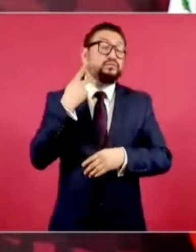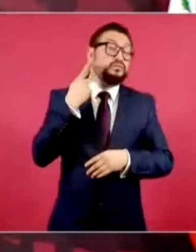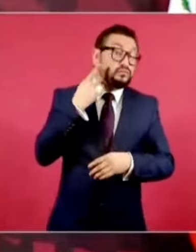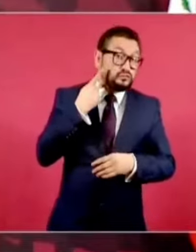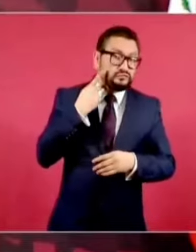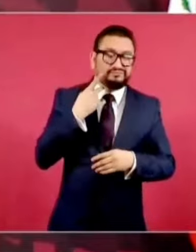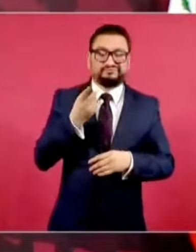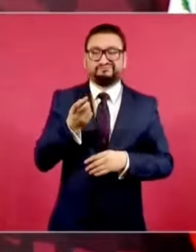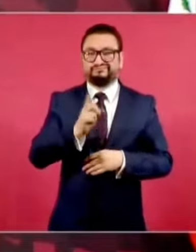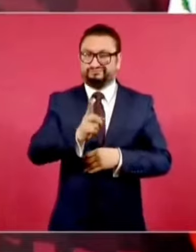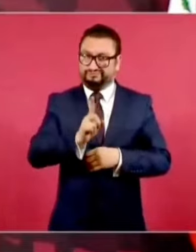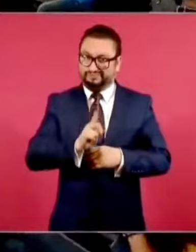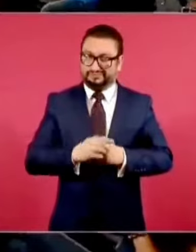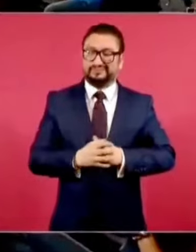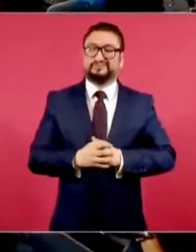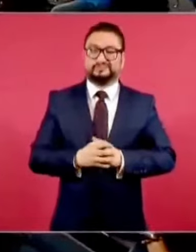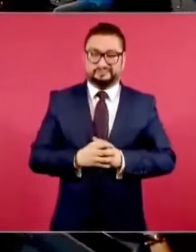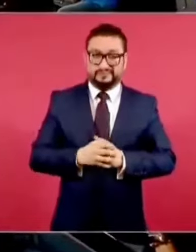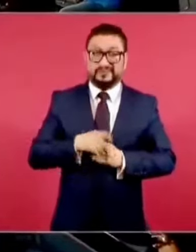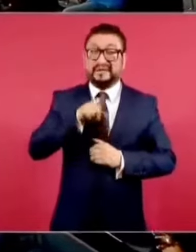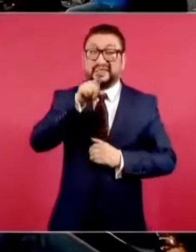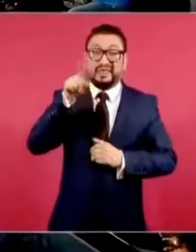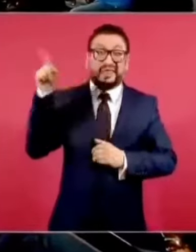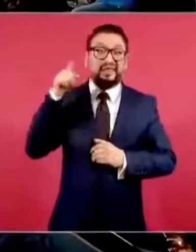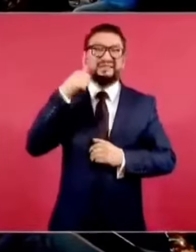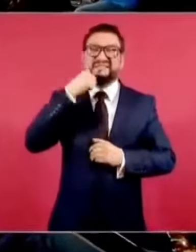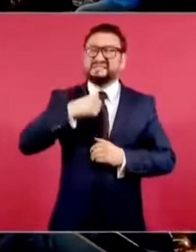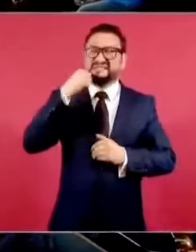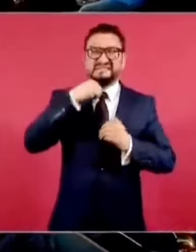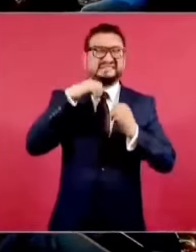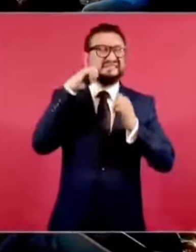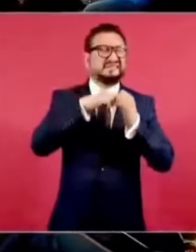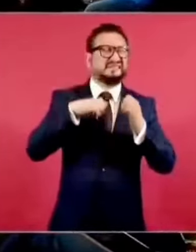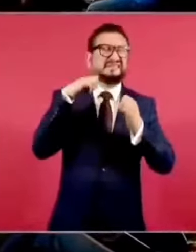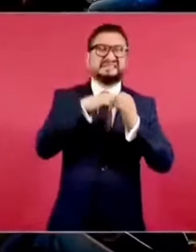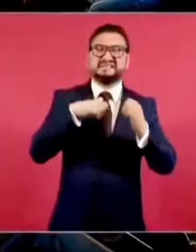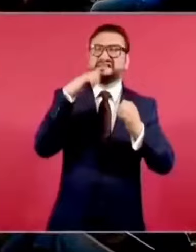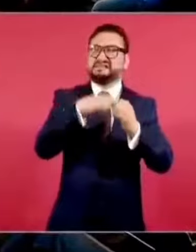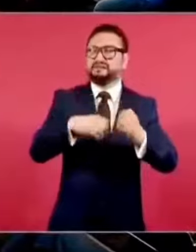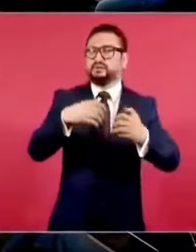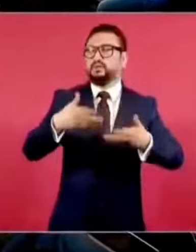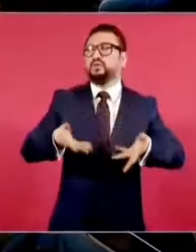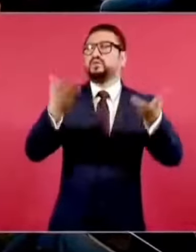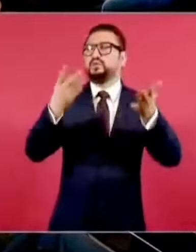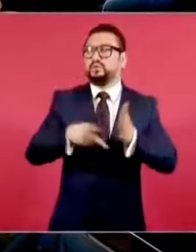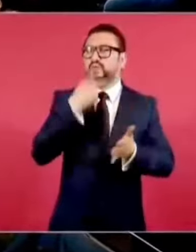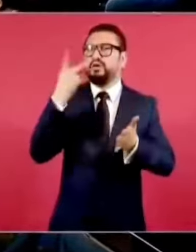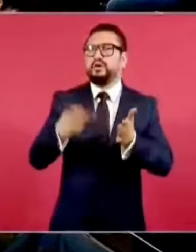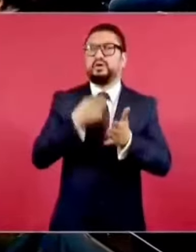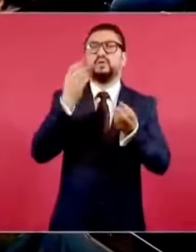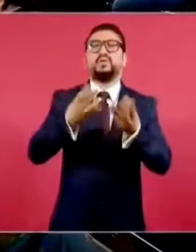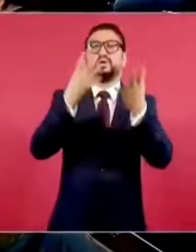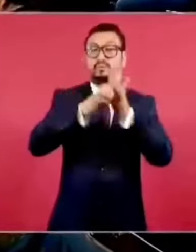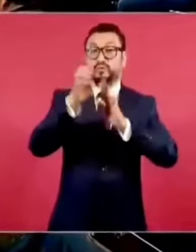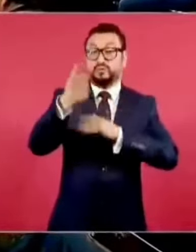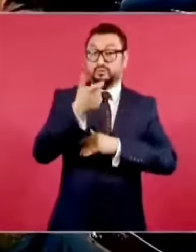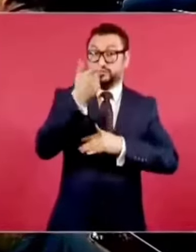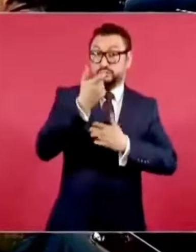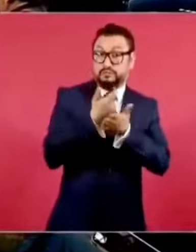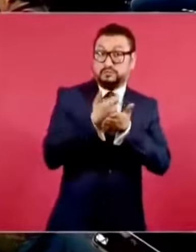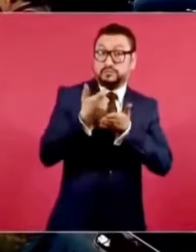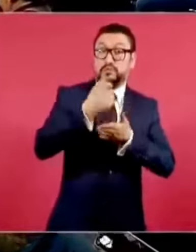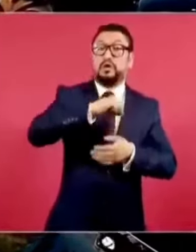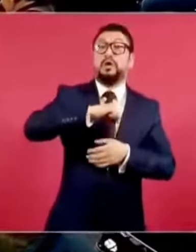economía cuántos nos engañaron no voy a dejar de repetirlo de que si aumentaba el